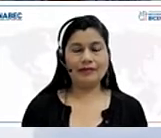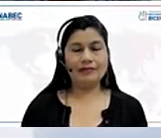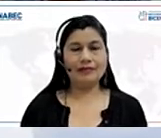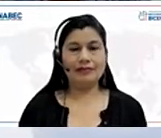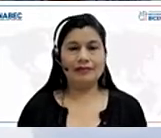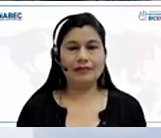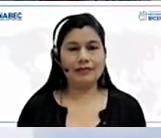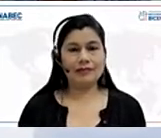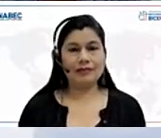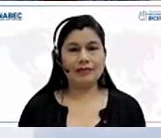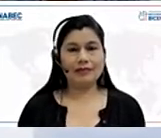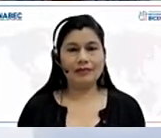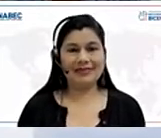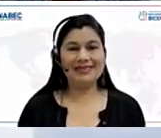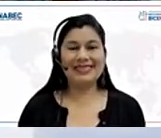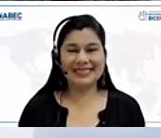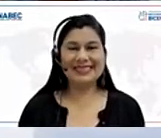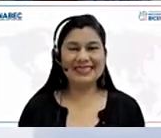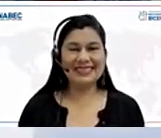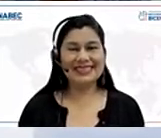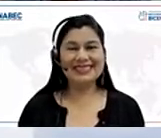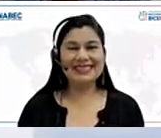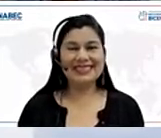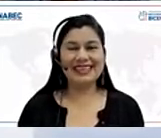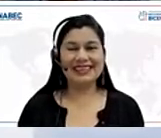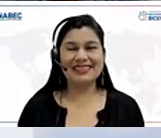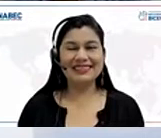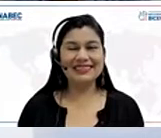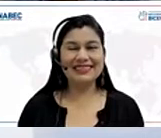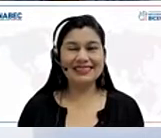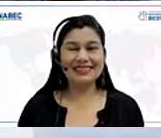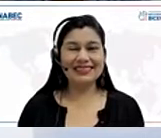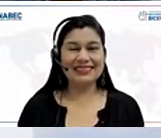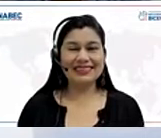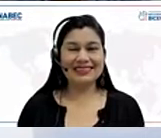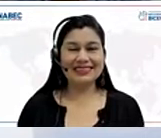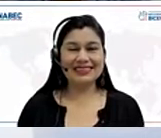literatura francesa del siglo XV, por ejemplo. Eso, bueno,